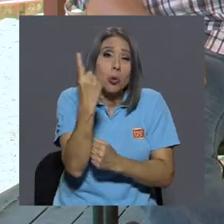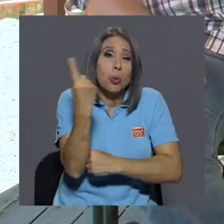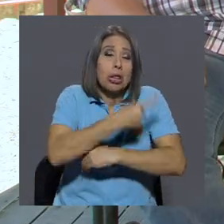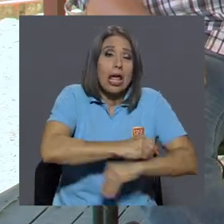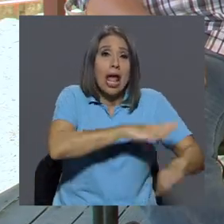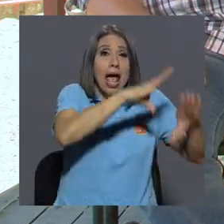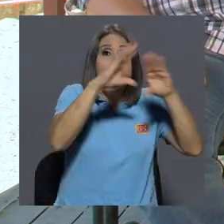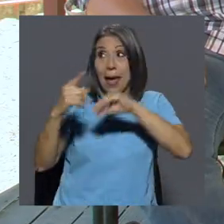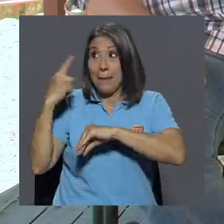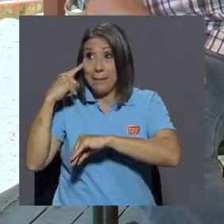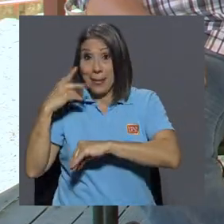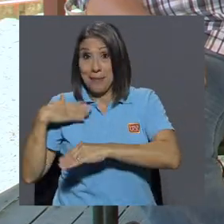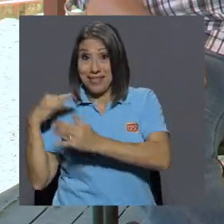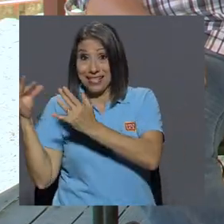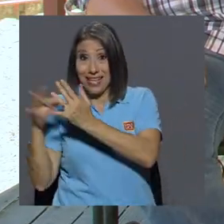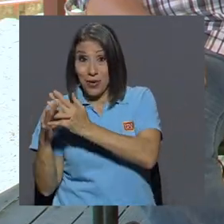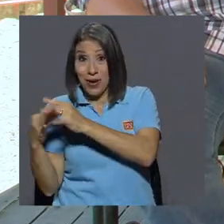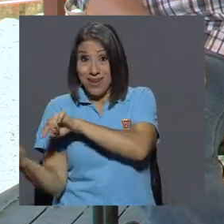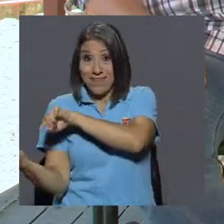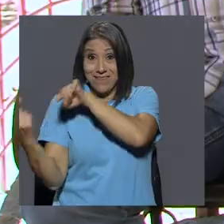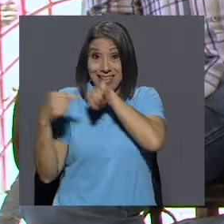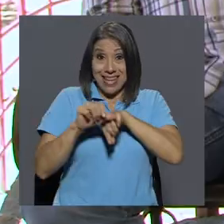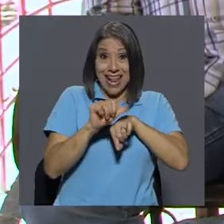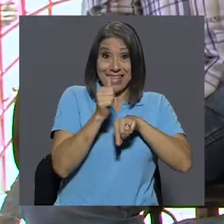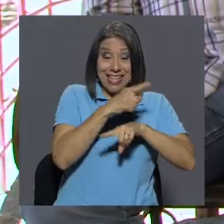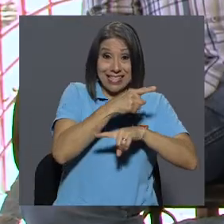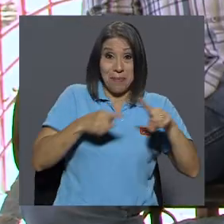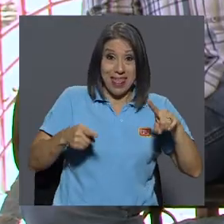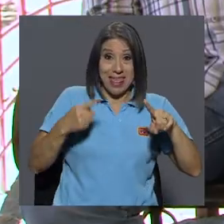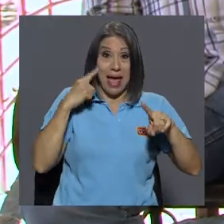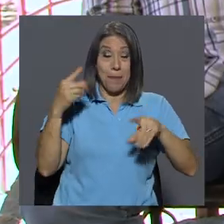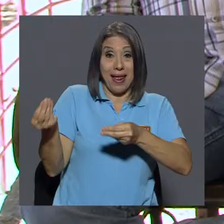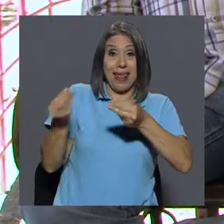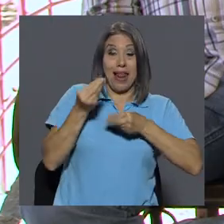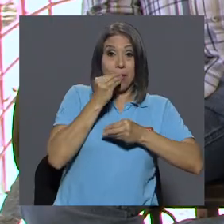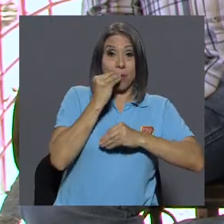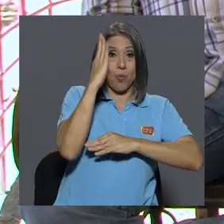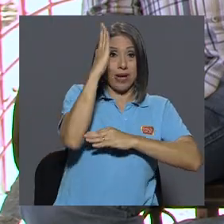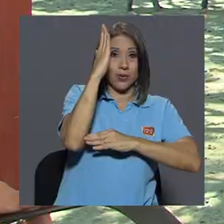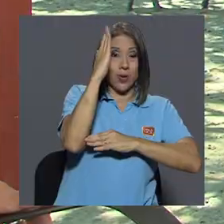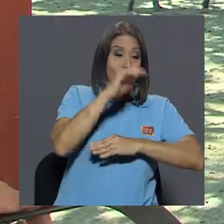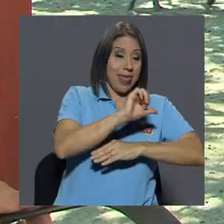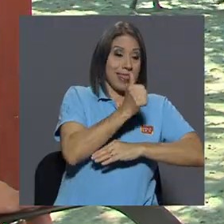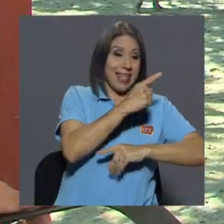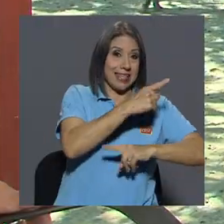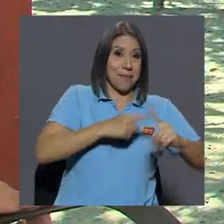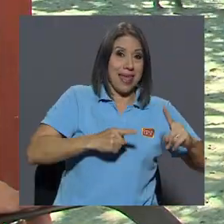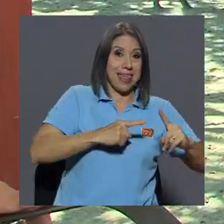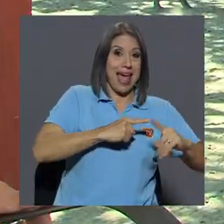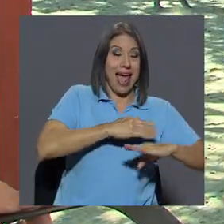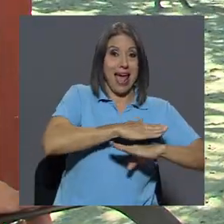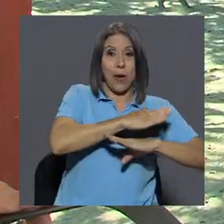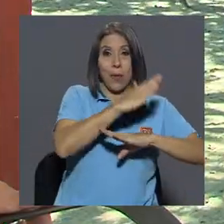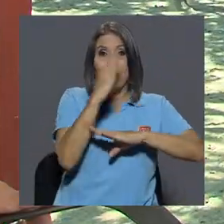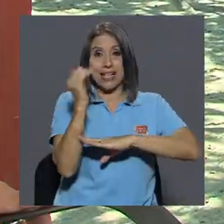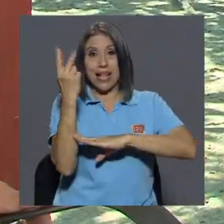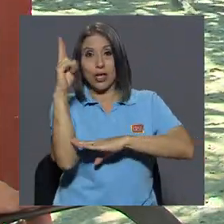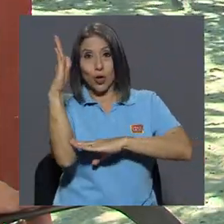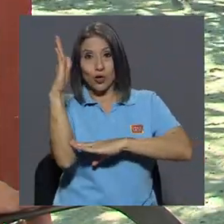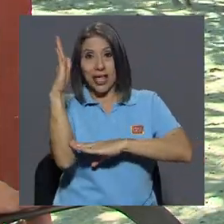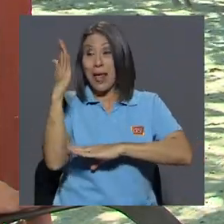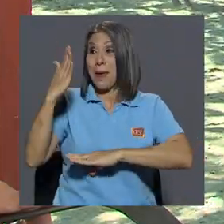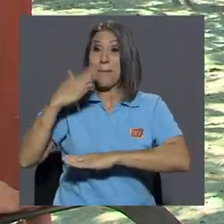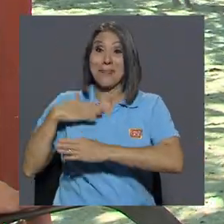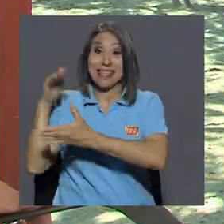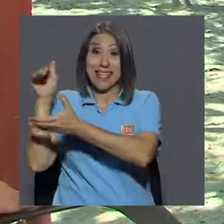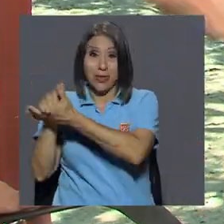almuerzo a las 10:30. Y de las 10:30 a las 12, mi señora cogía más que yo